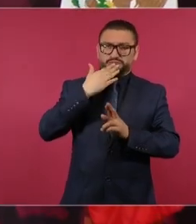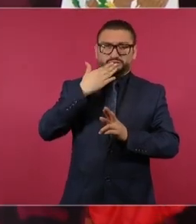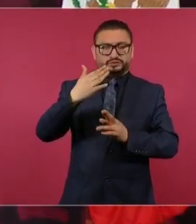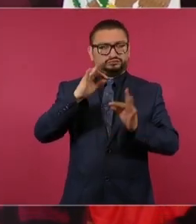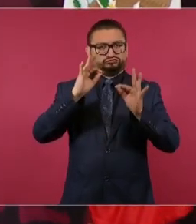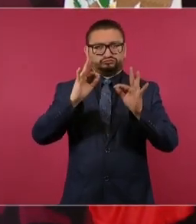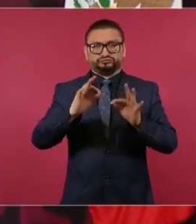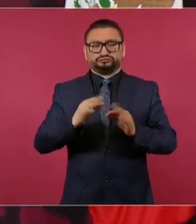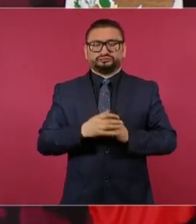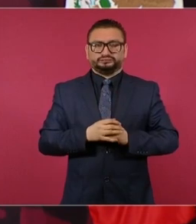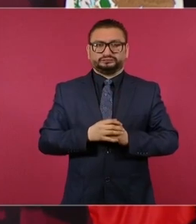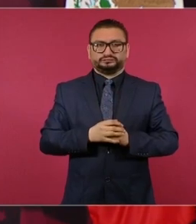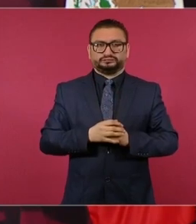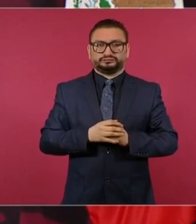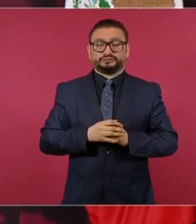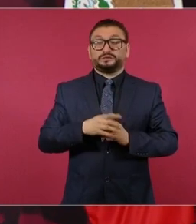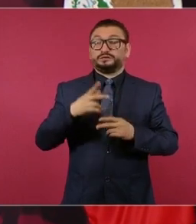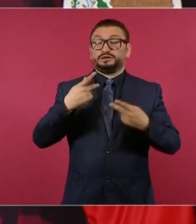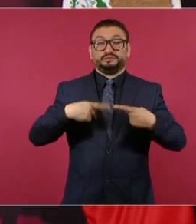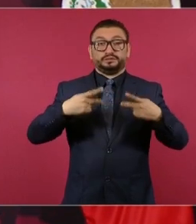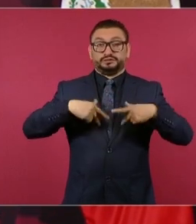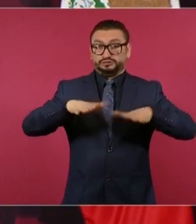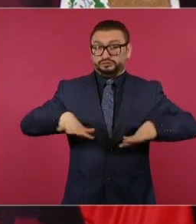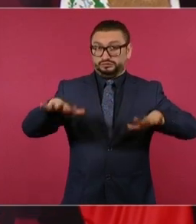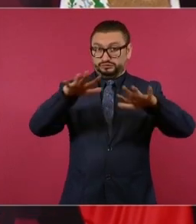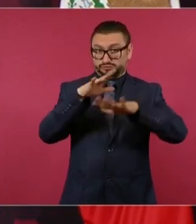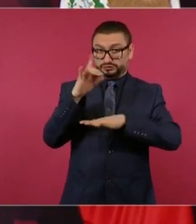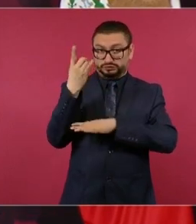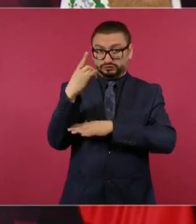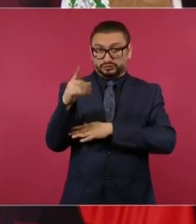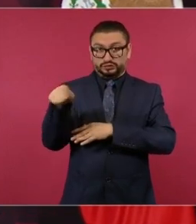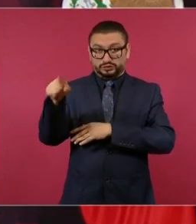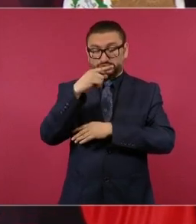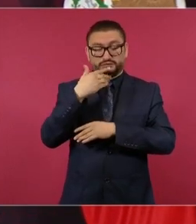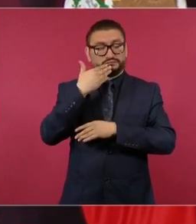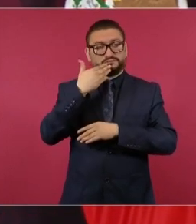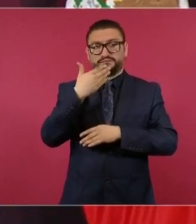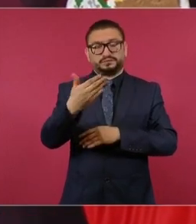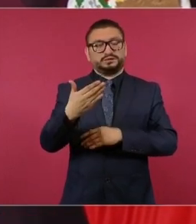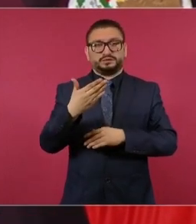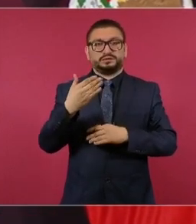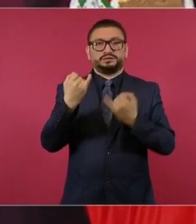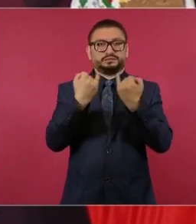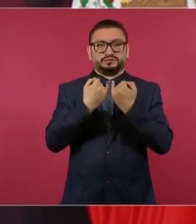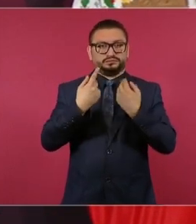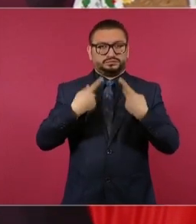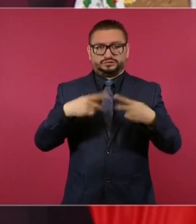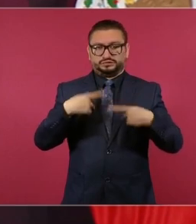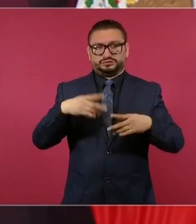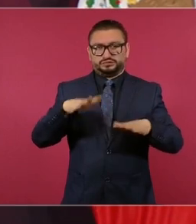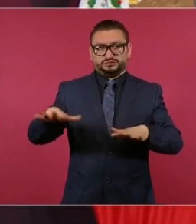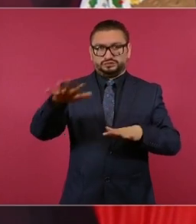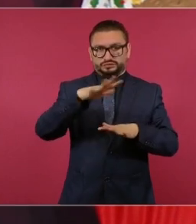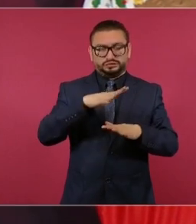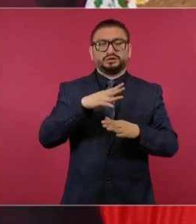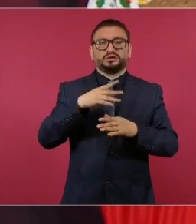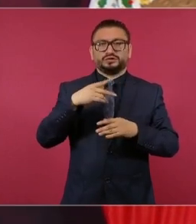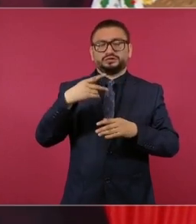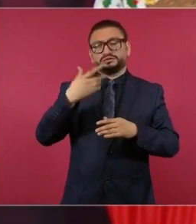respondió muy bien el pueblo de Bolivia, la gente, defendiendo